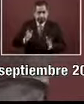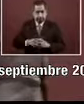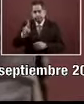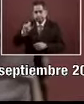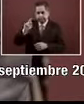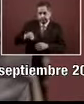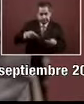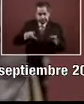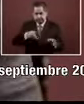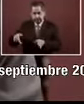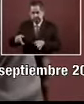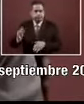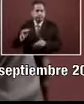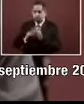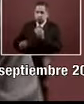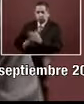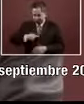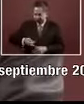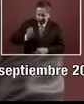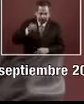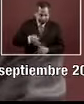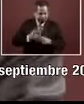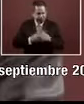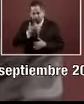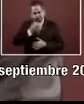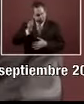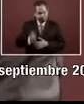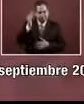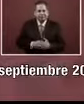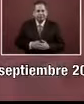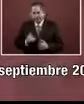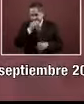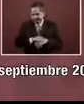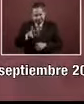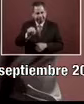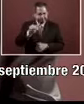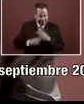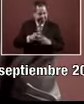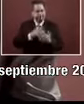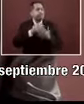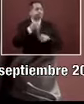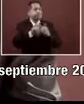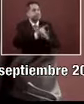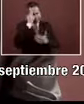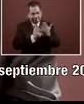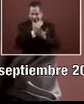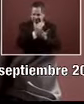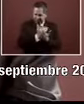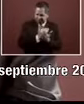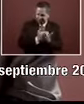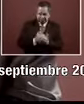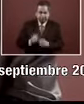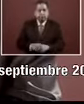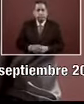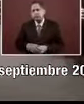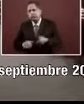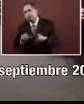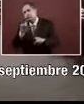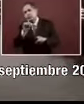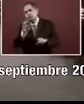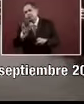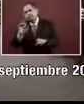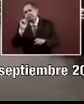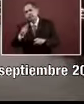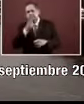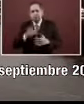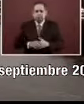plan a partir de que se creó la Guardia Nacional y vamos a bajar la incidencia del tiro. ¿Establecería un plazo tal como